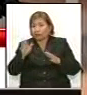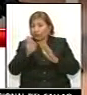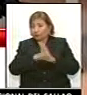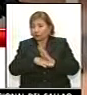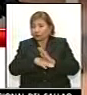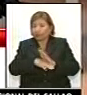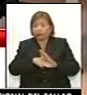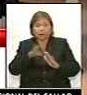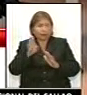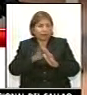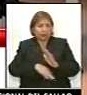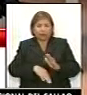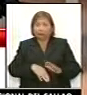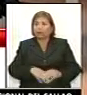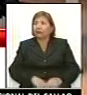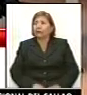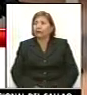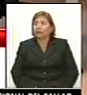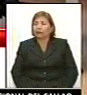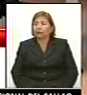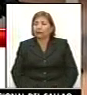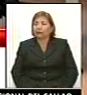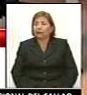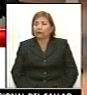de edad. Sí, menor de edad.